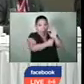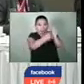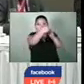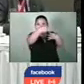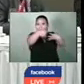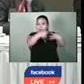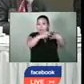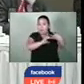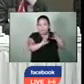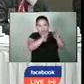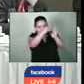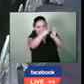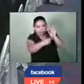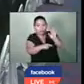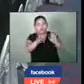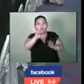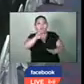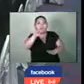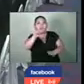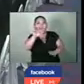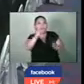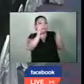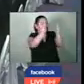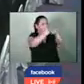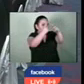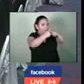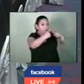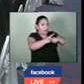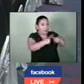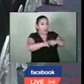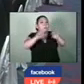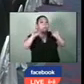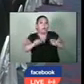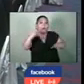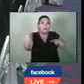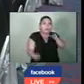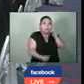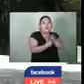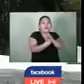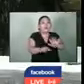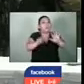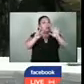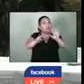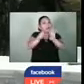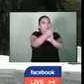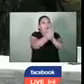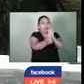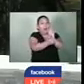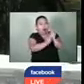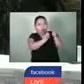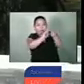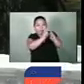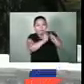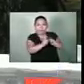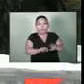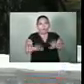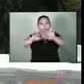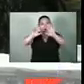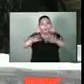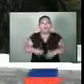Constitución plantea 215 modificaciones, incorporar 7 artículos y sustituir 8